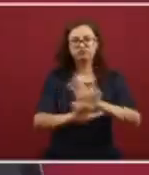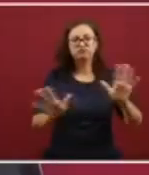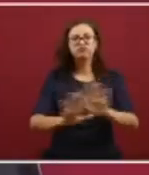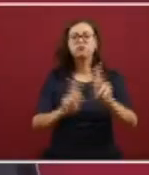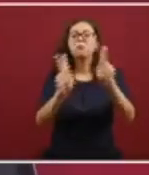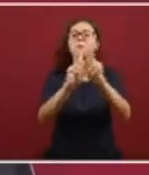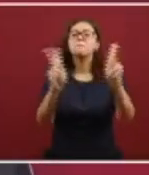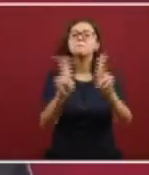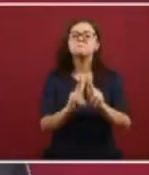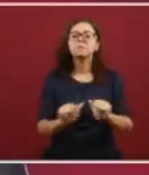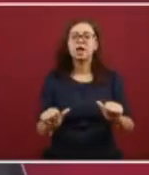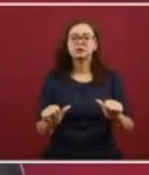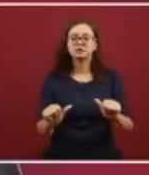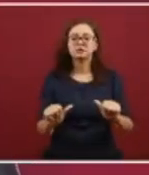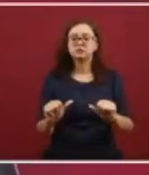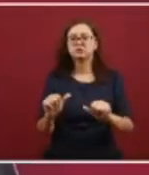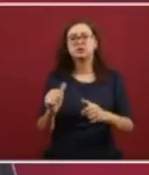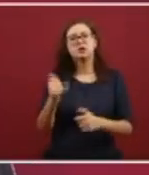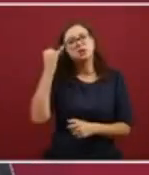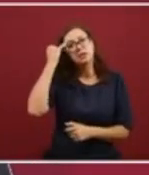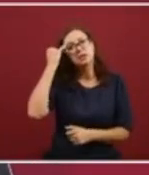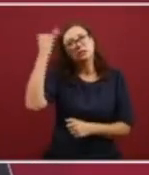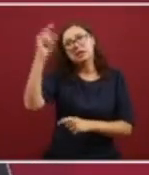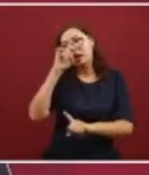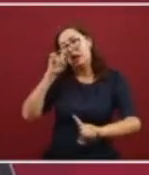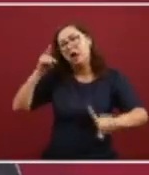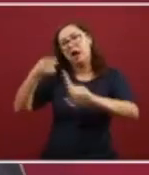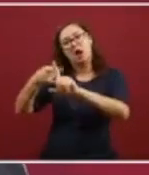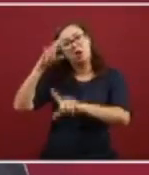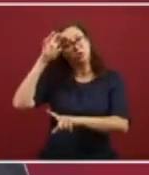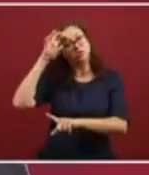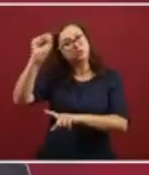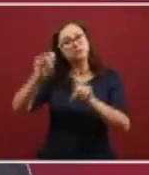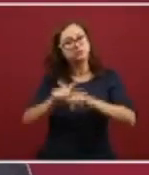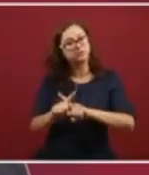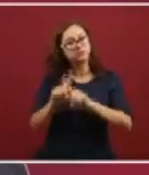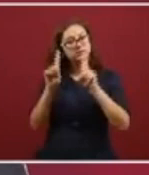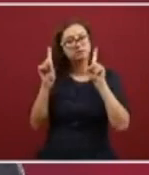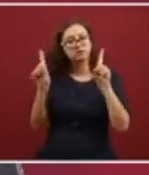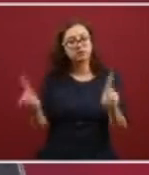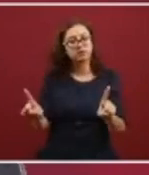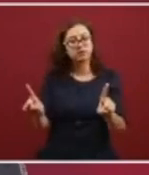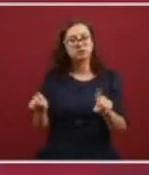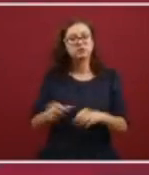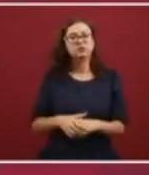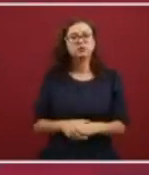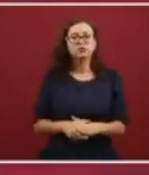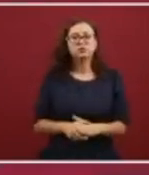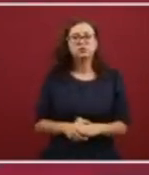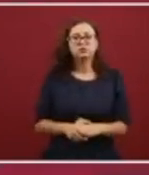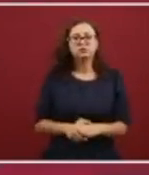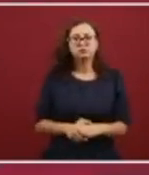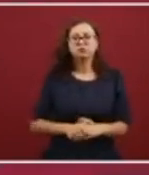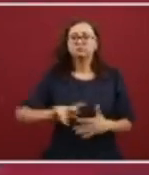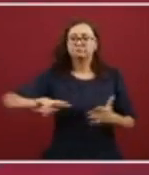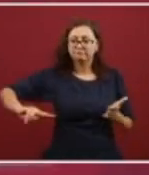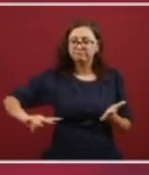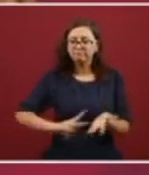Es otro punto de vista, es otra concepción. Entonces, y